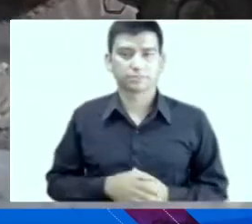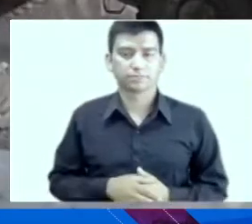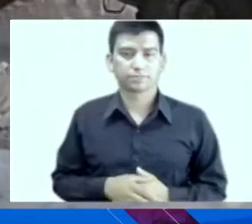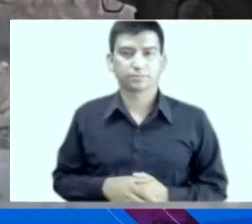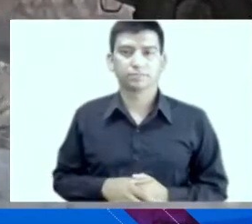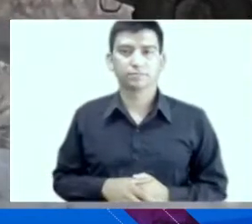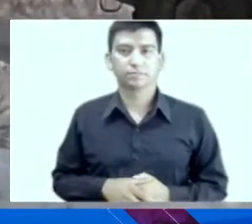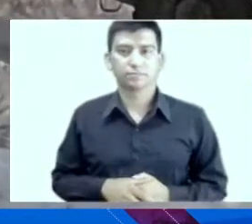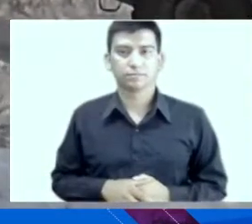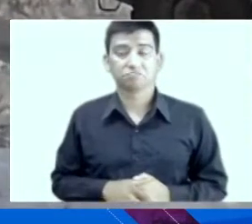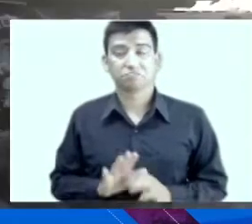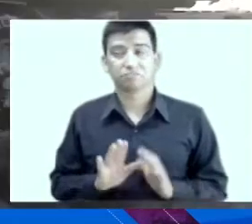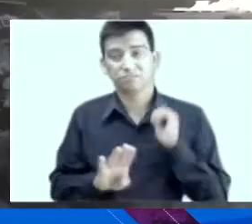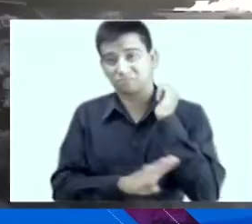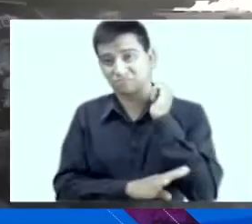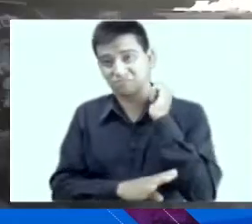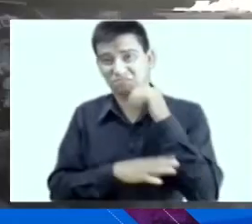situación está estancada